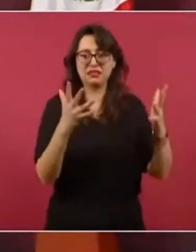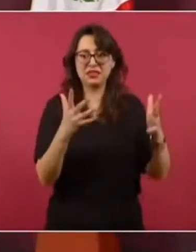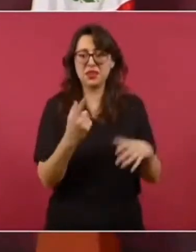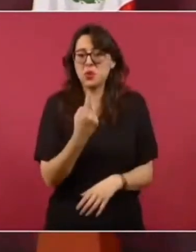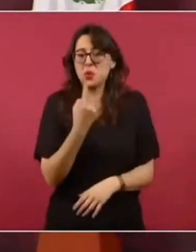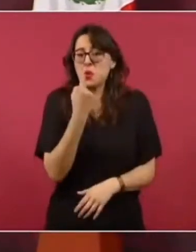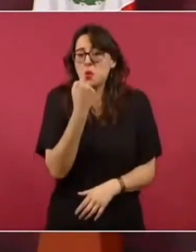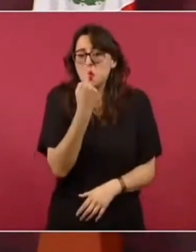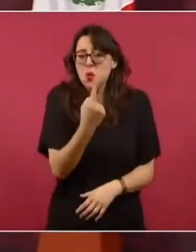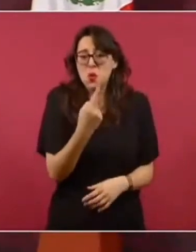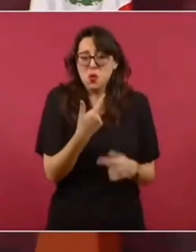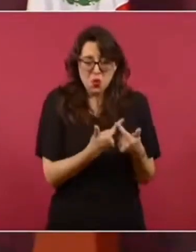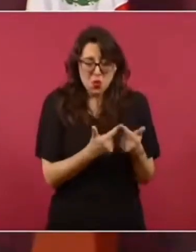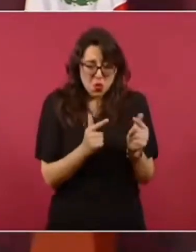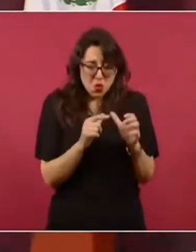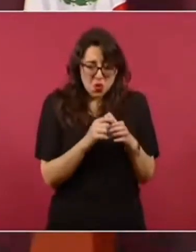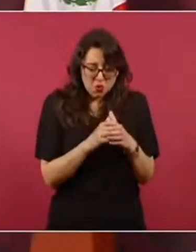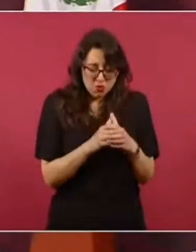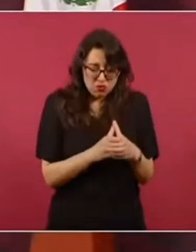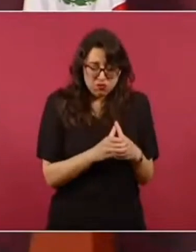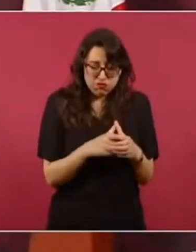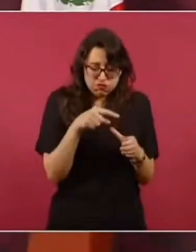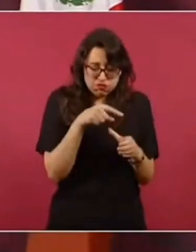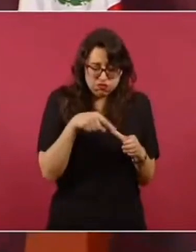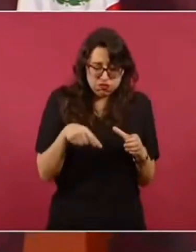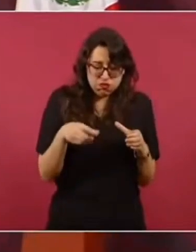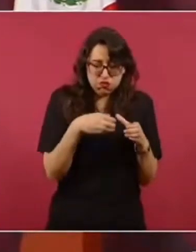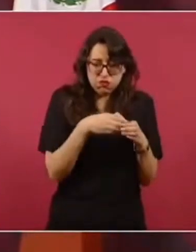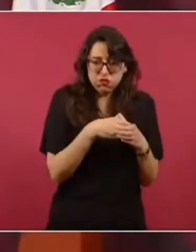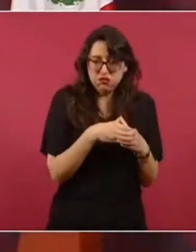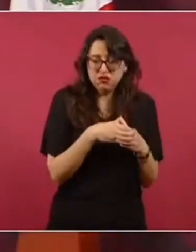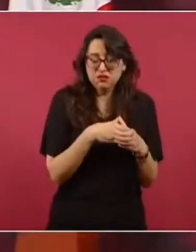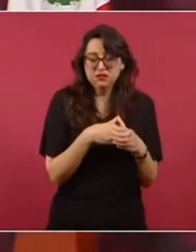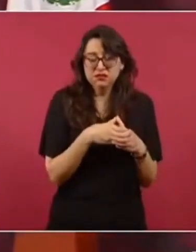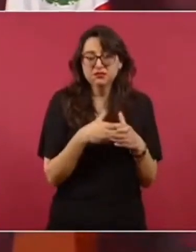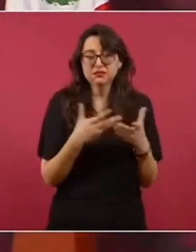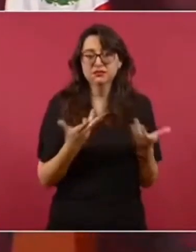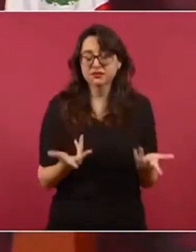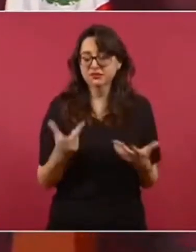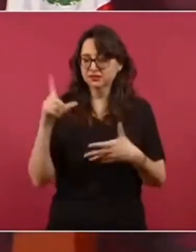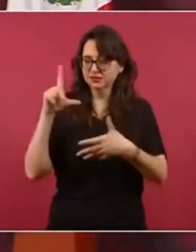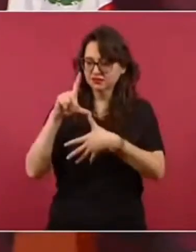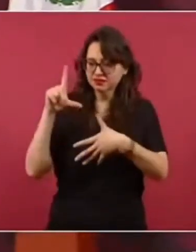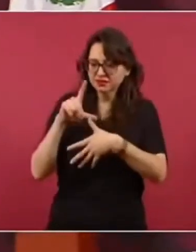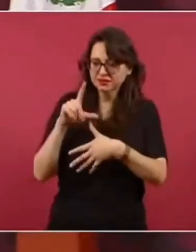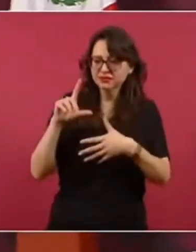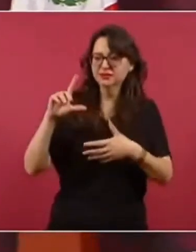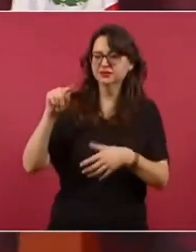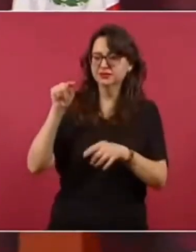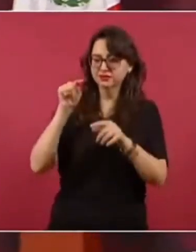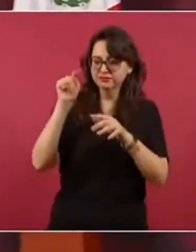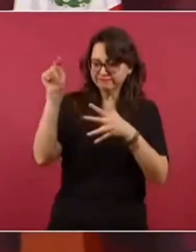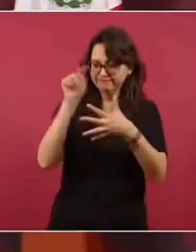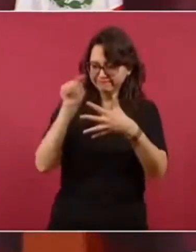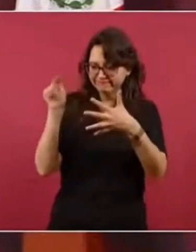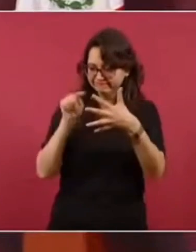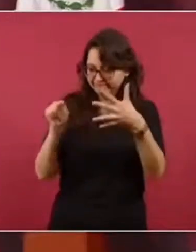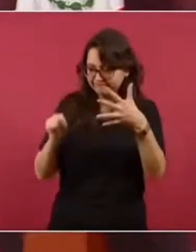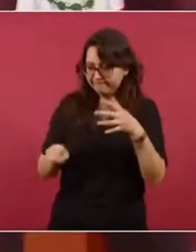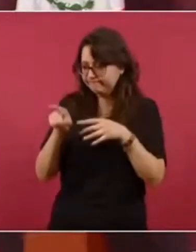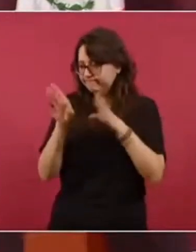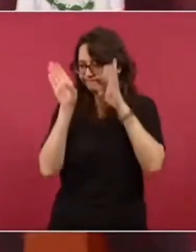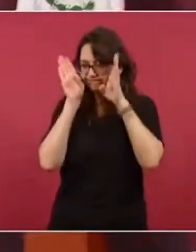protege al conservadurismo de América Latina, del Caribe y del